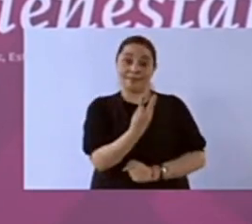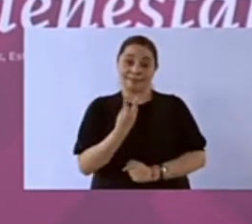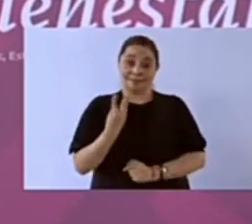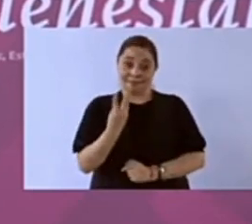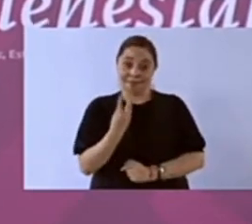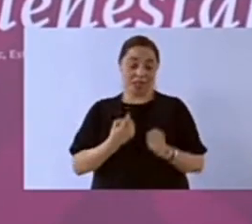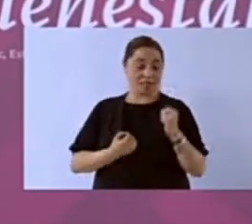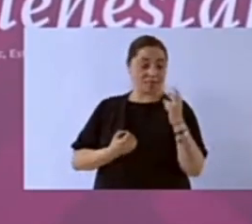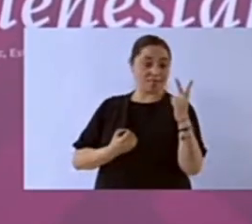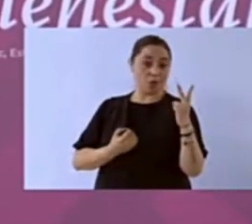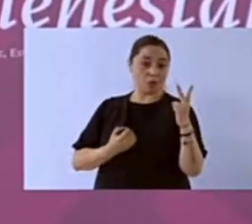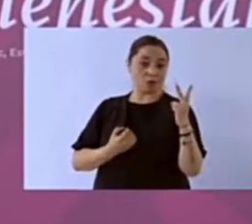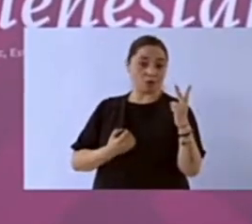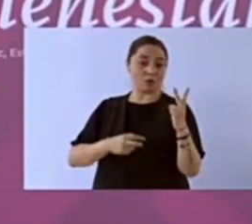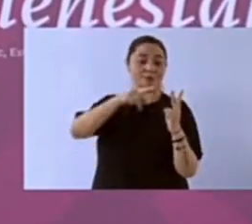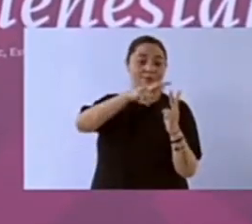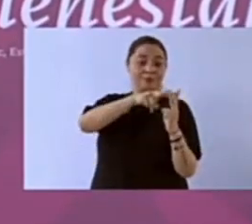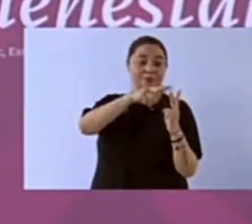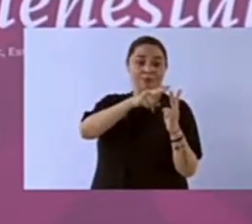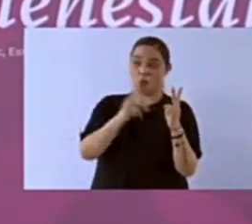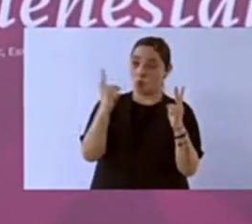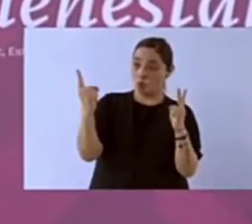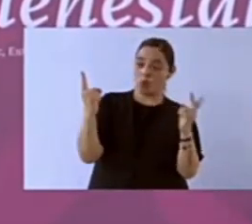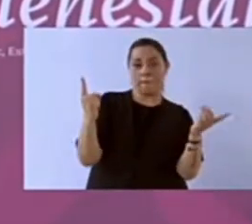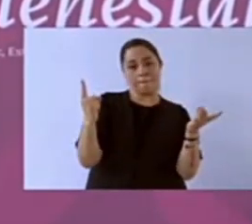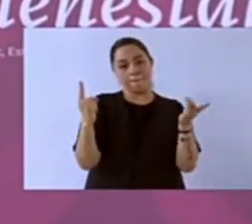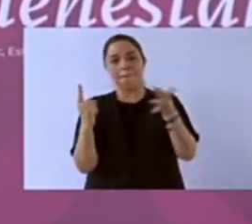mayoriteamos, 2-1.